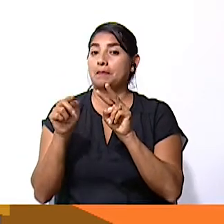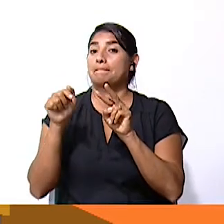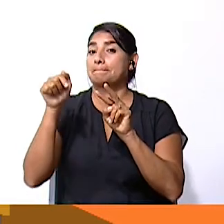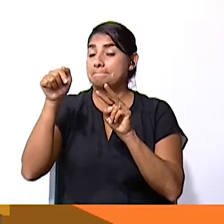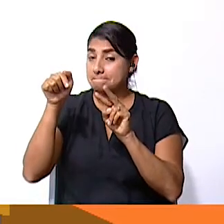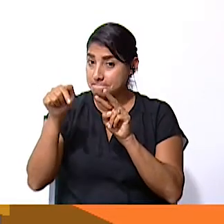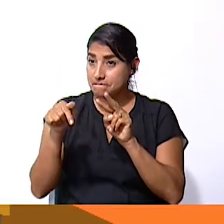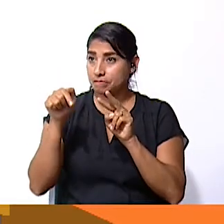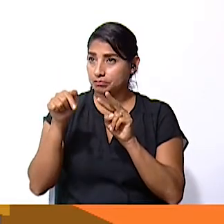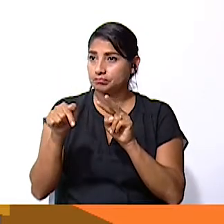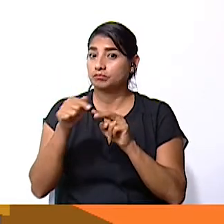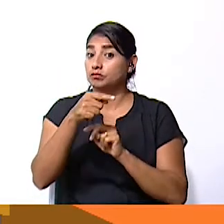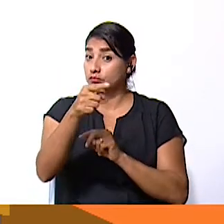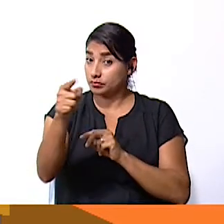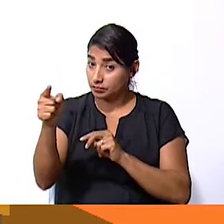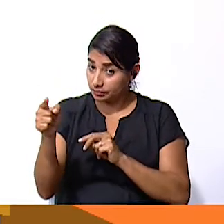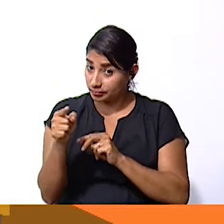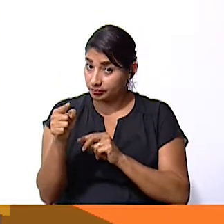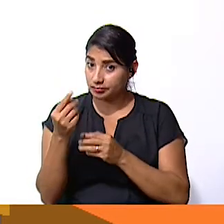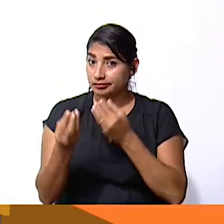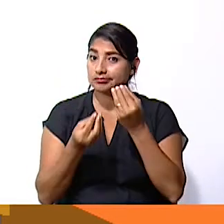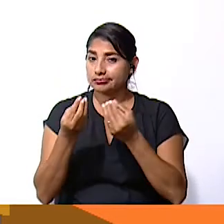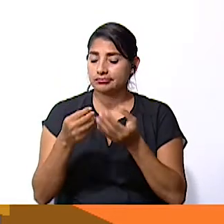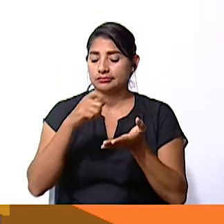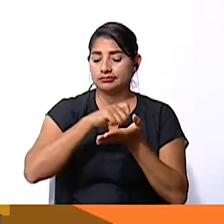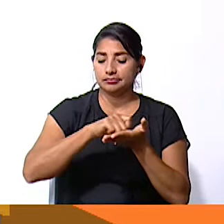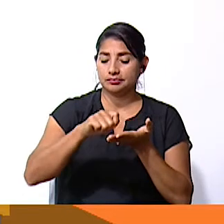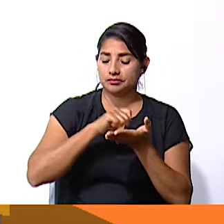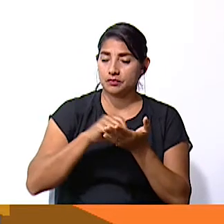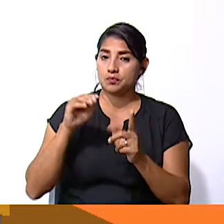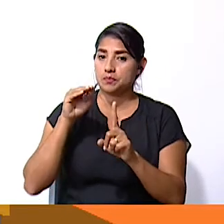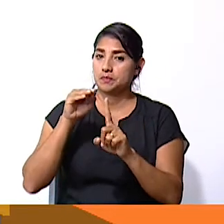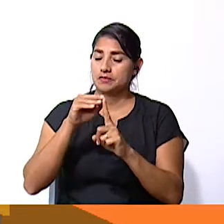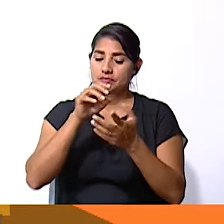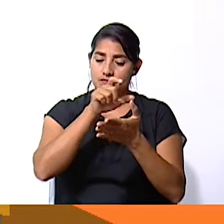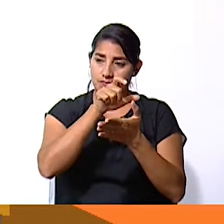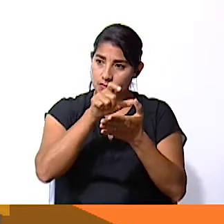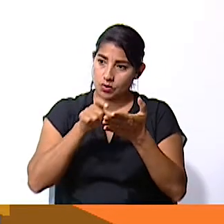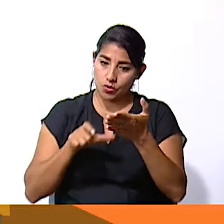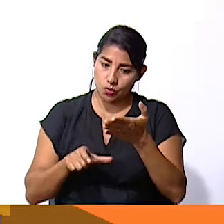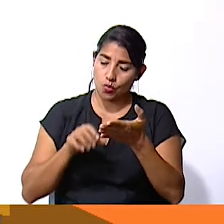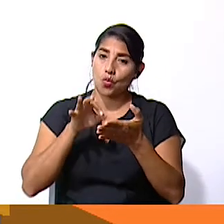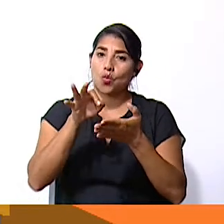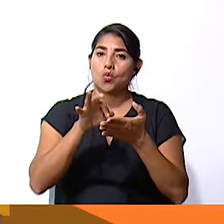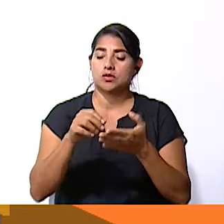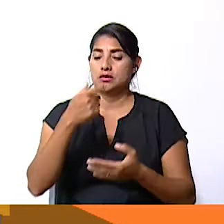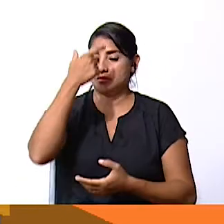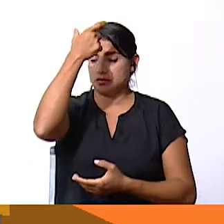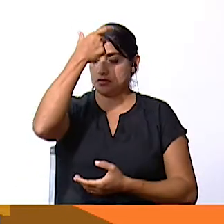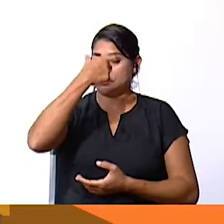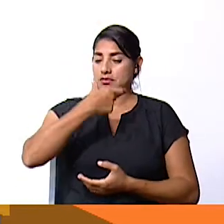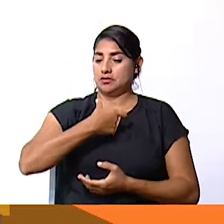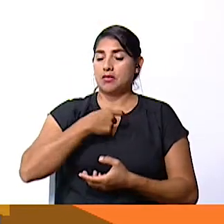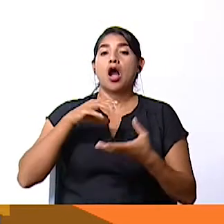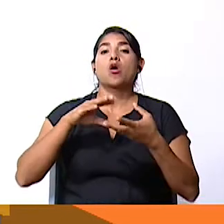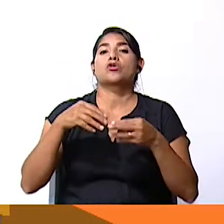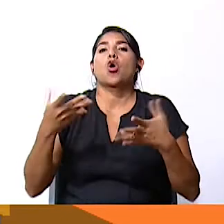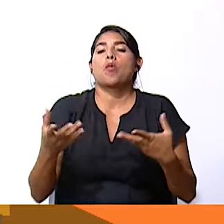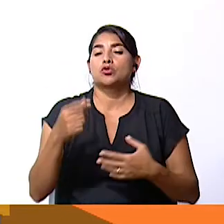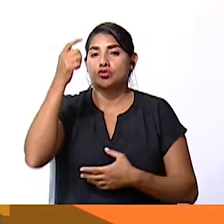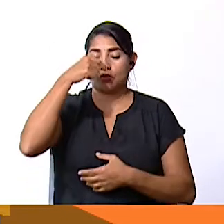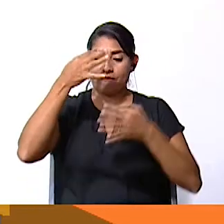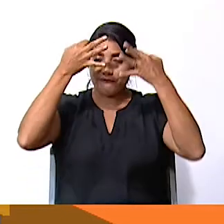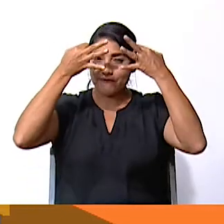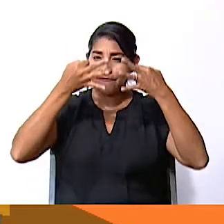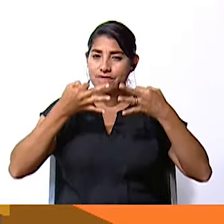hoy, ustedes van a escribir un texto donde se describan ustedes,